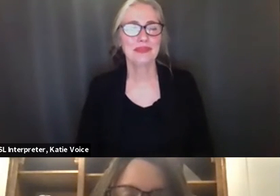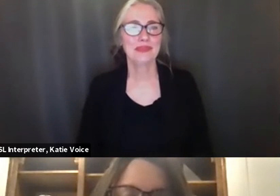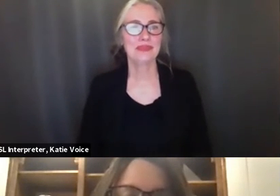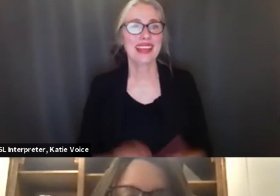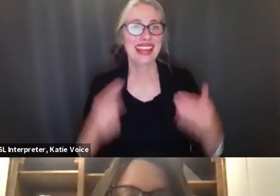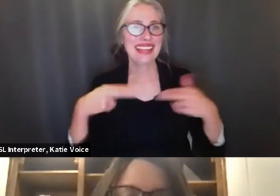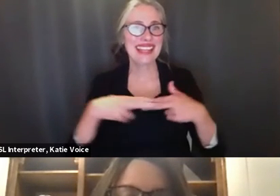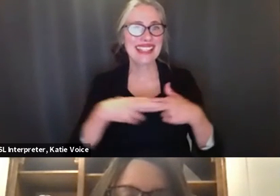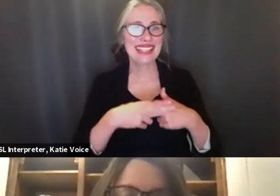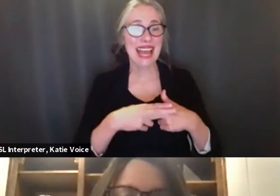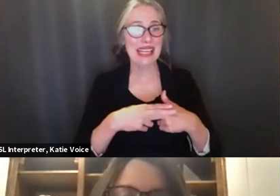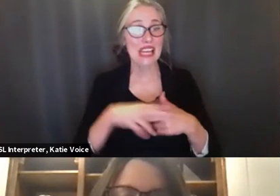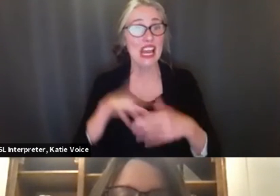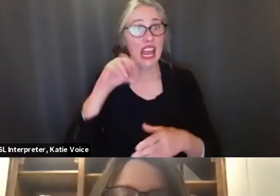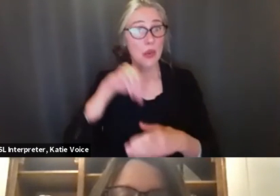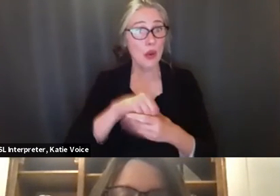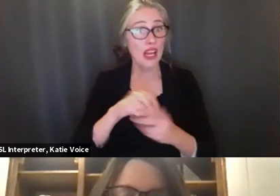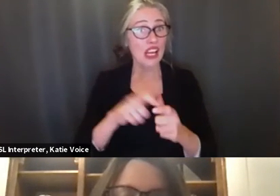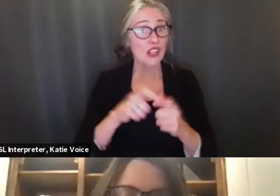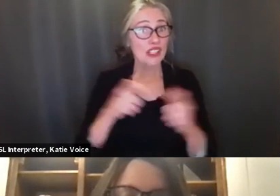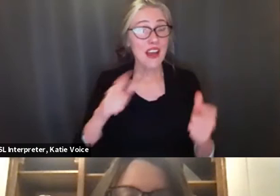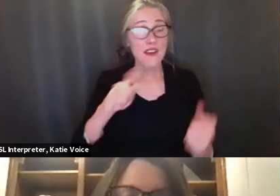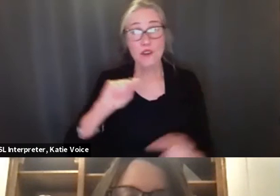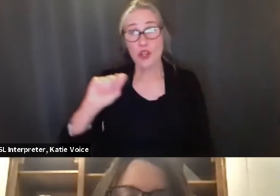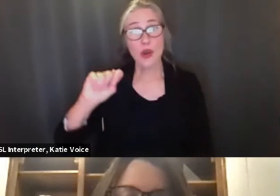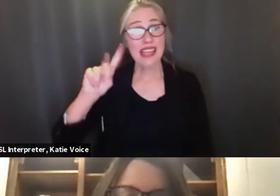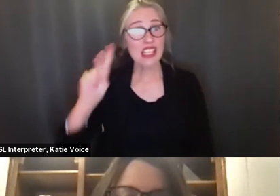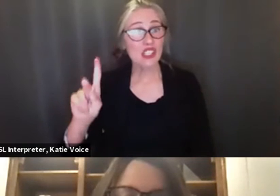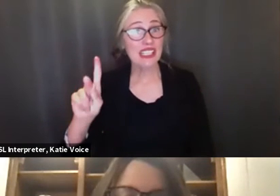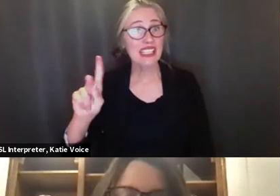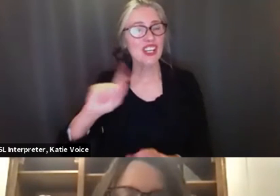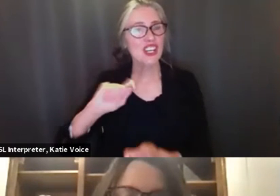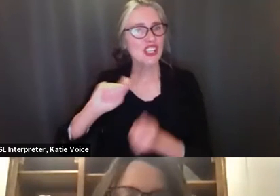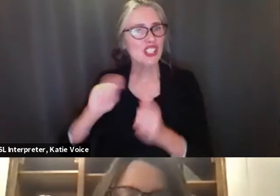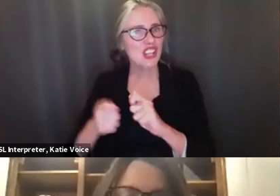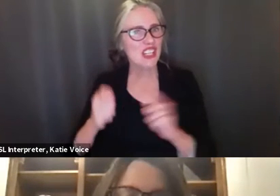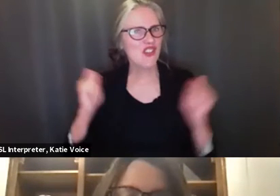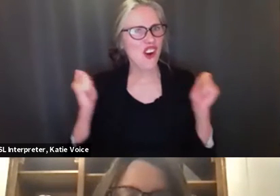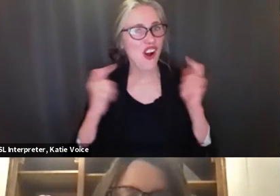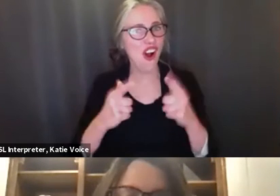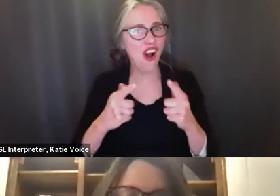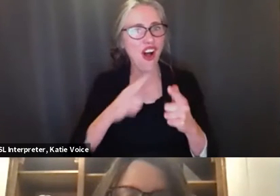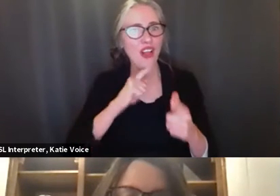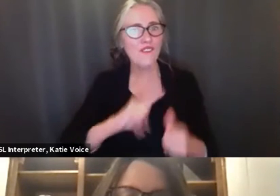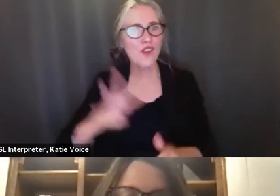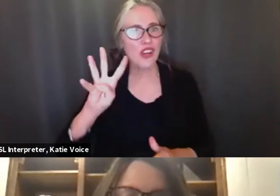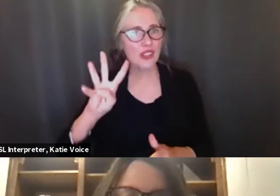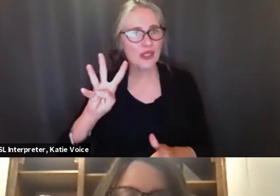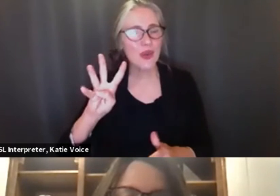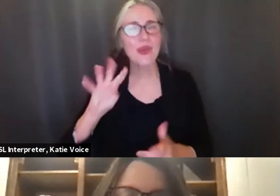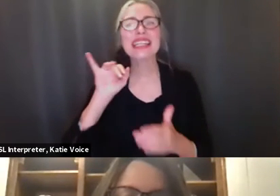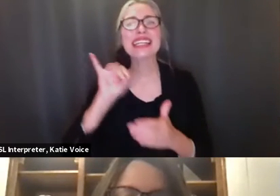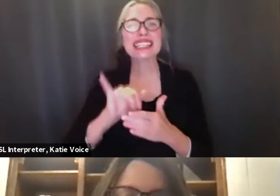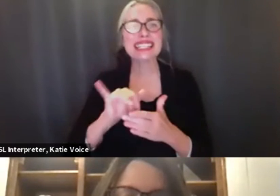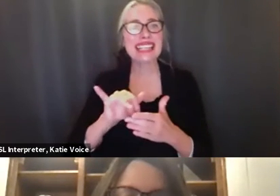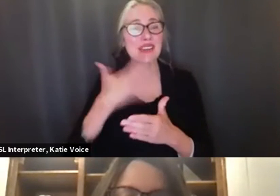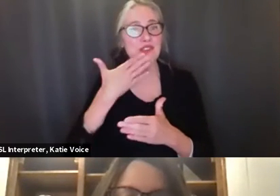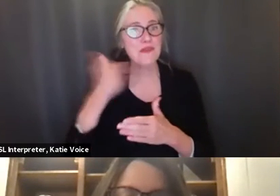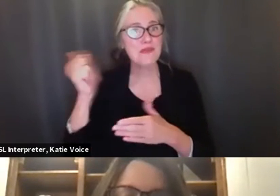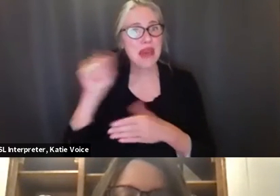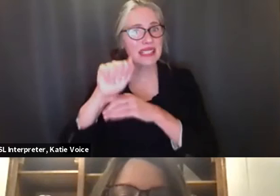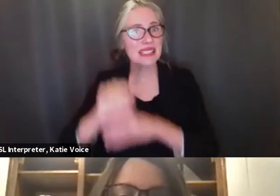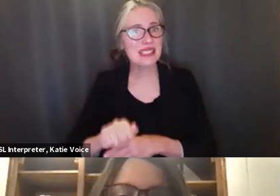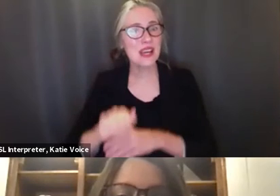incluye ampliar la transición de kindergarten y allanar el camino para que haya mejores